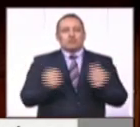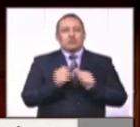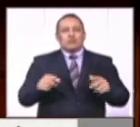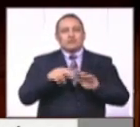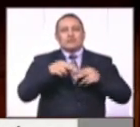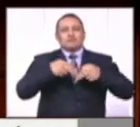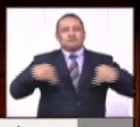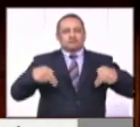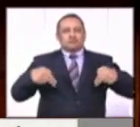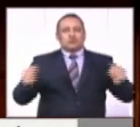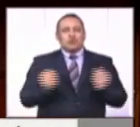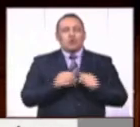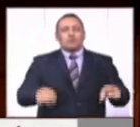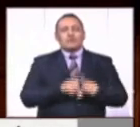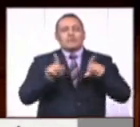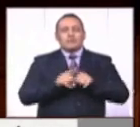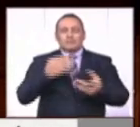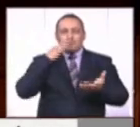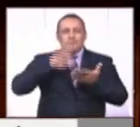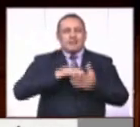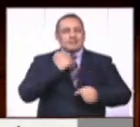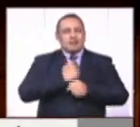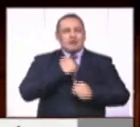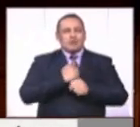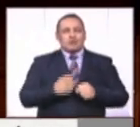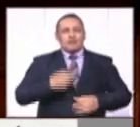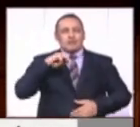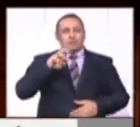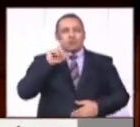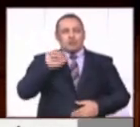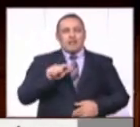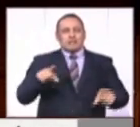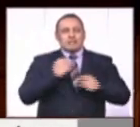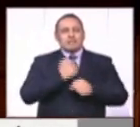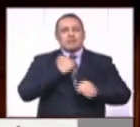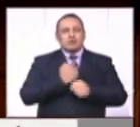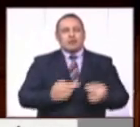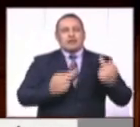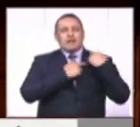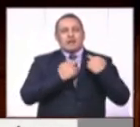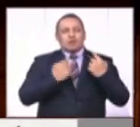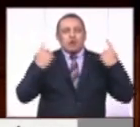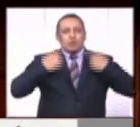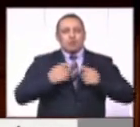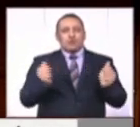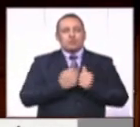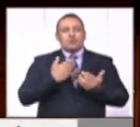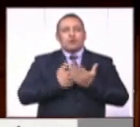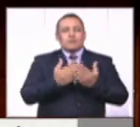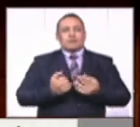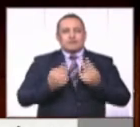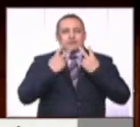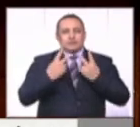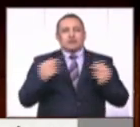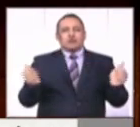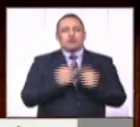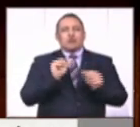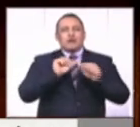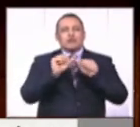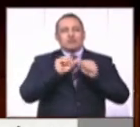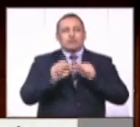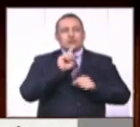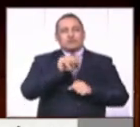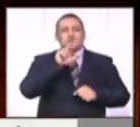neutralidad así como su incapacidad técnica y moral para el ejercicio del cargo de conformidad con el artículo